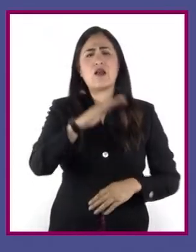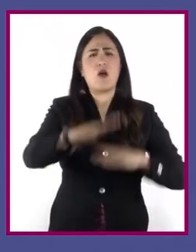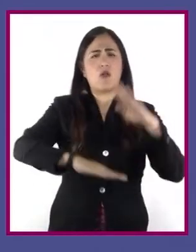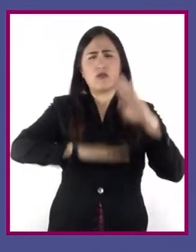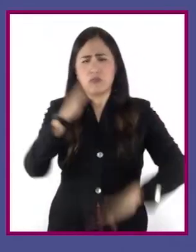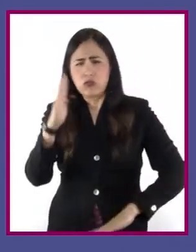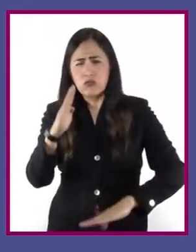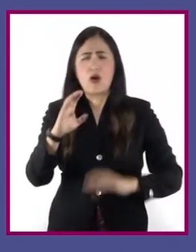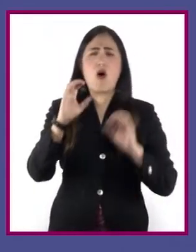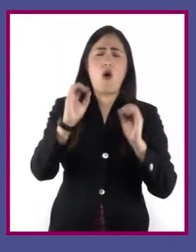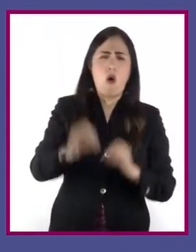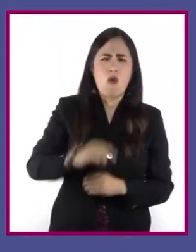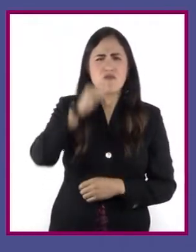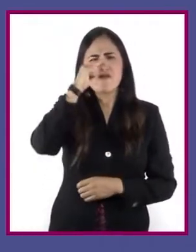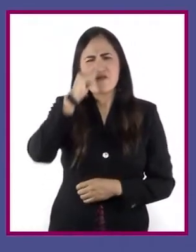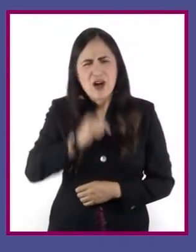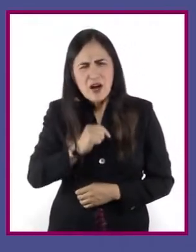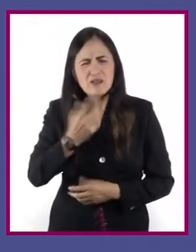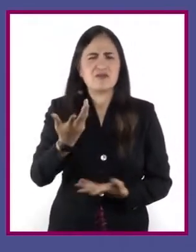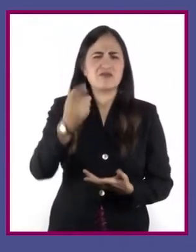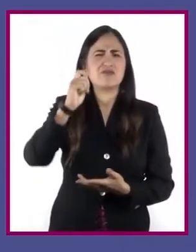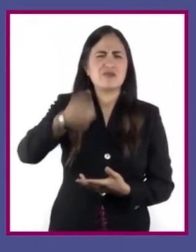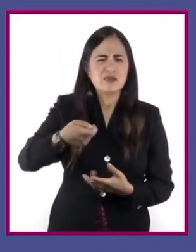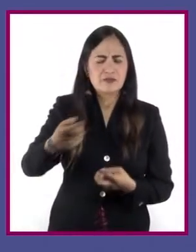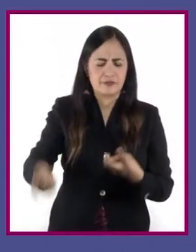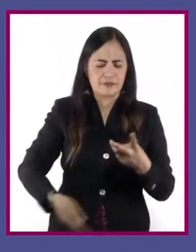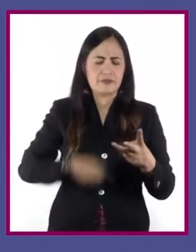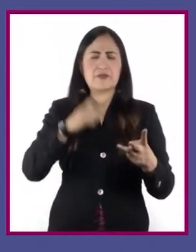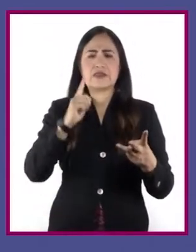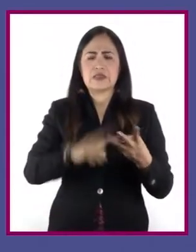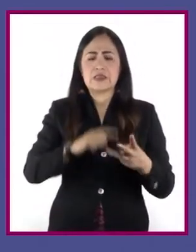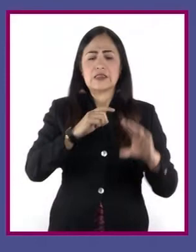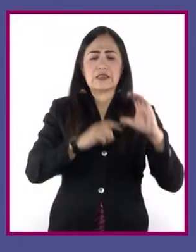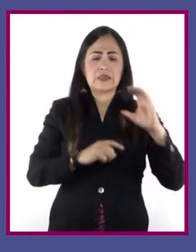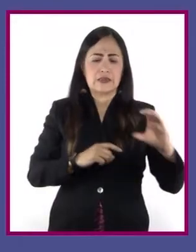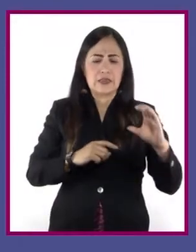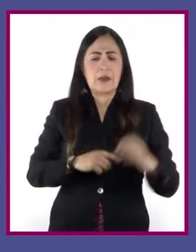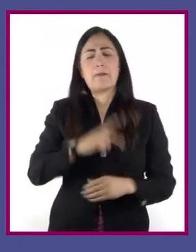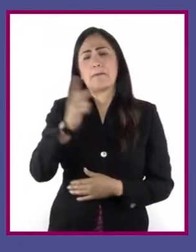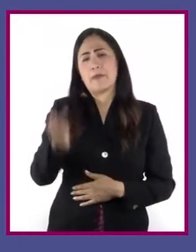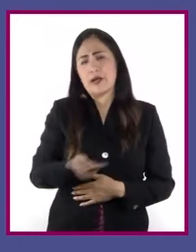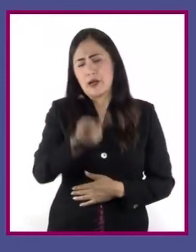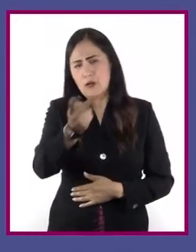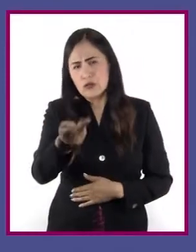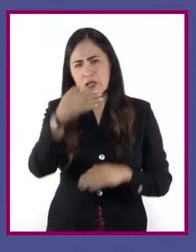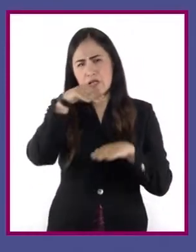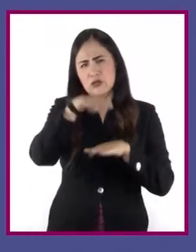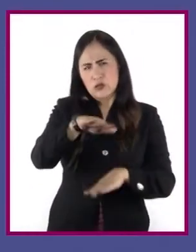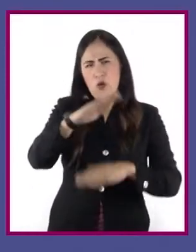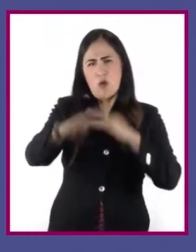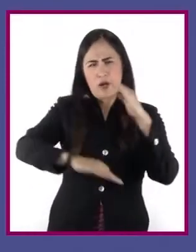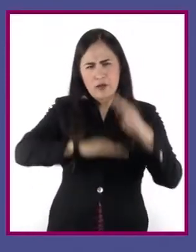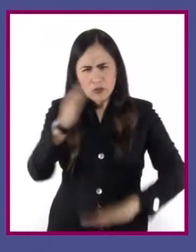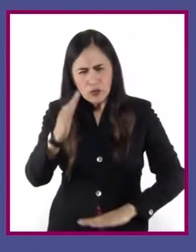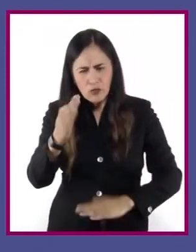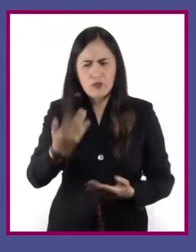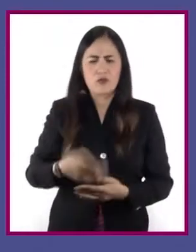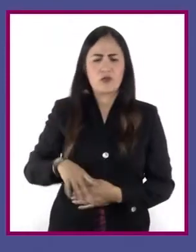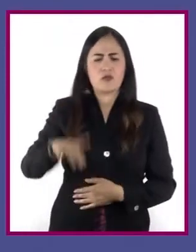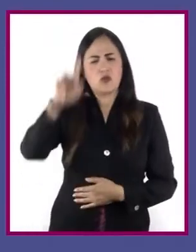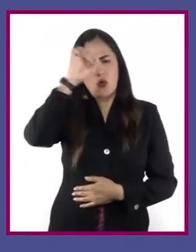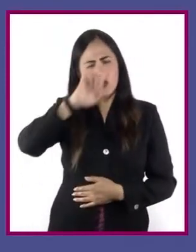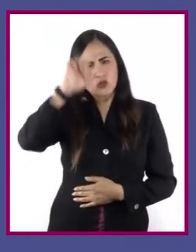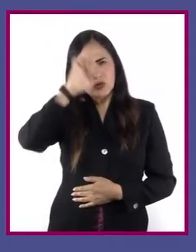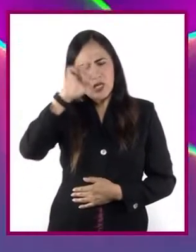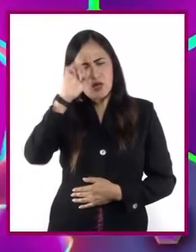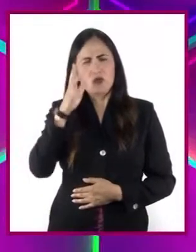y tropiezos. C. Preguntas acerca de sus triunfos, de los consejos,